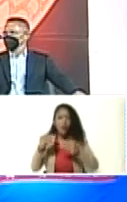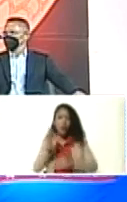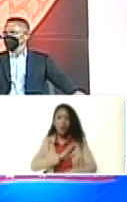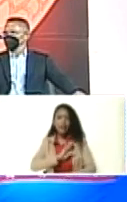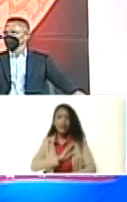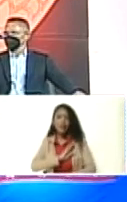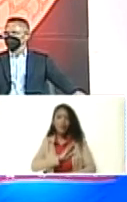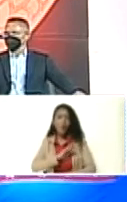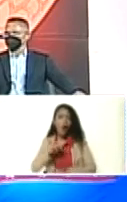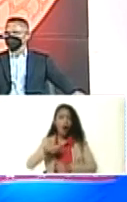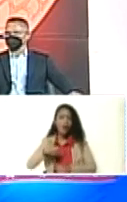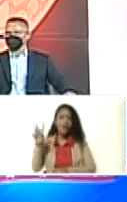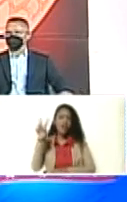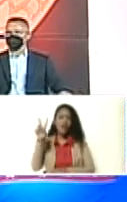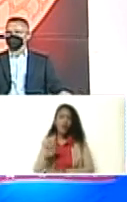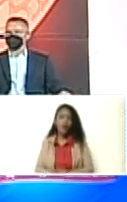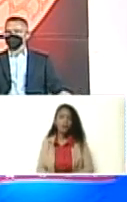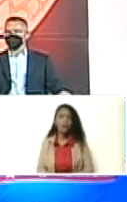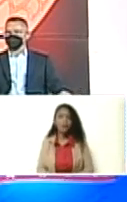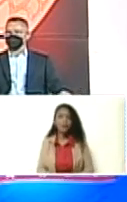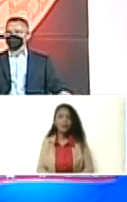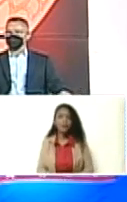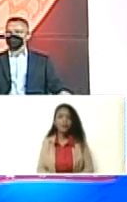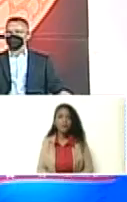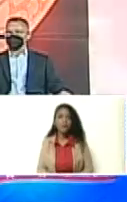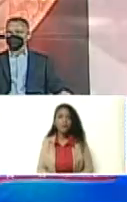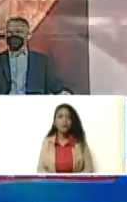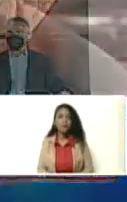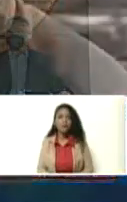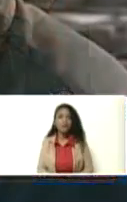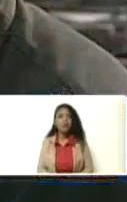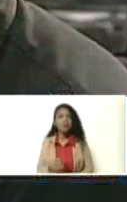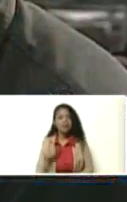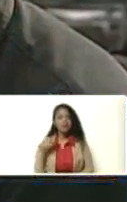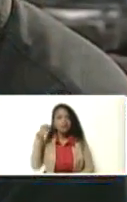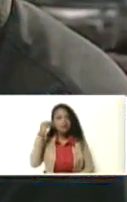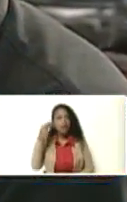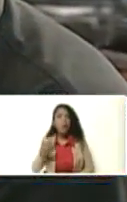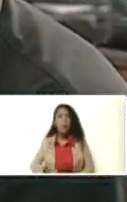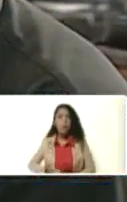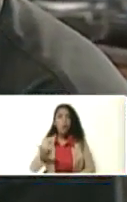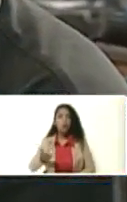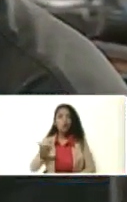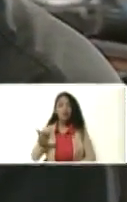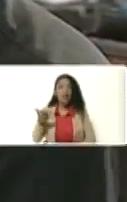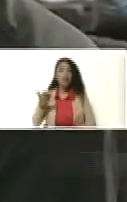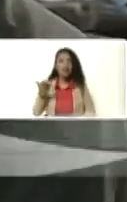tenemos en Venezuela. Así que me parece muy importante. El presidente